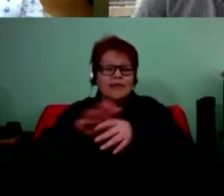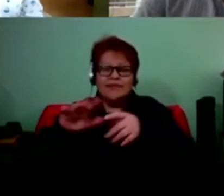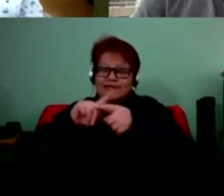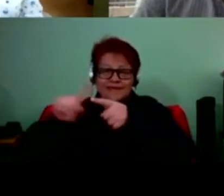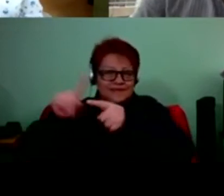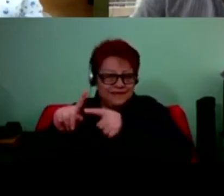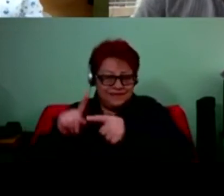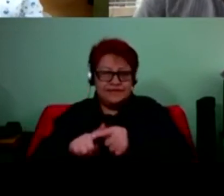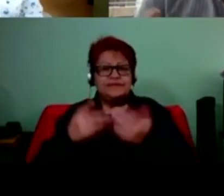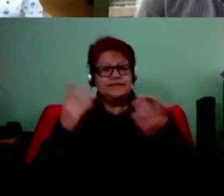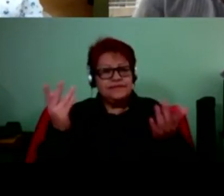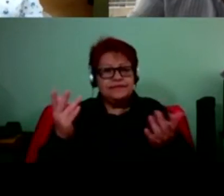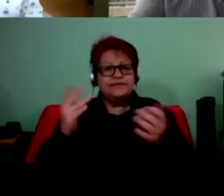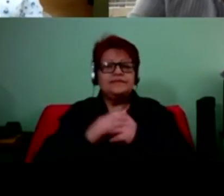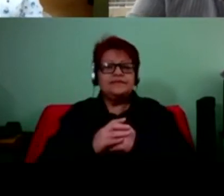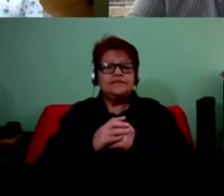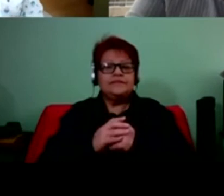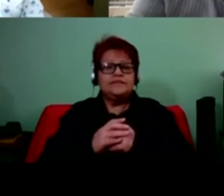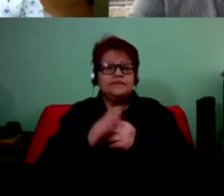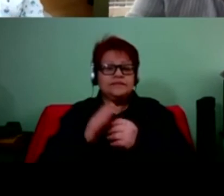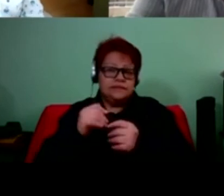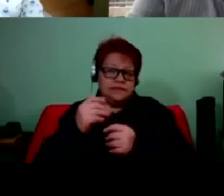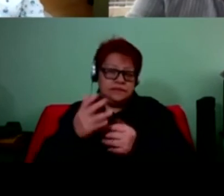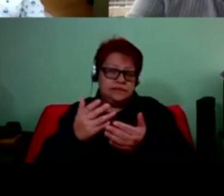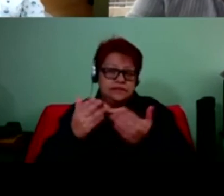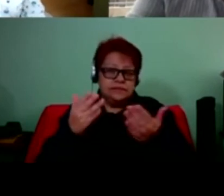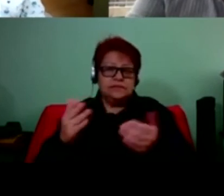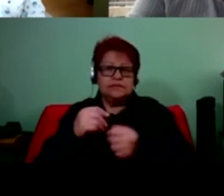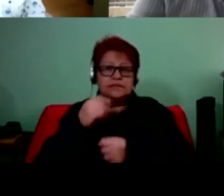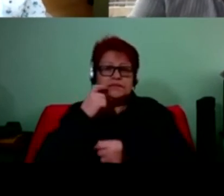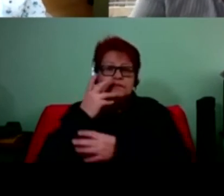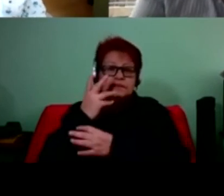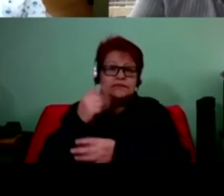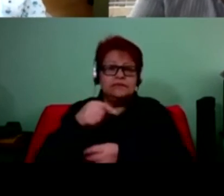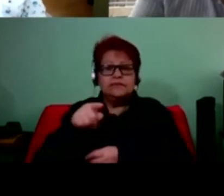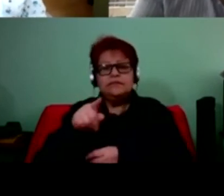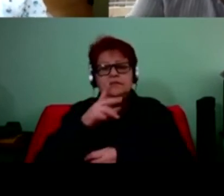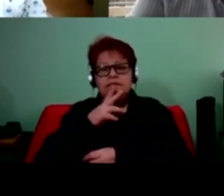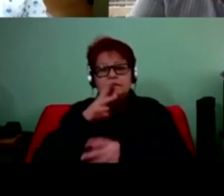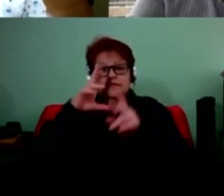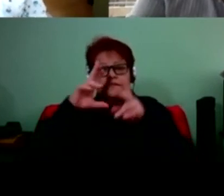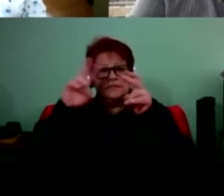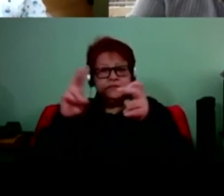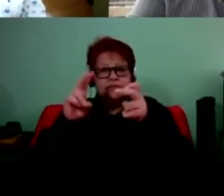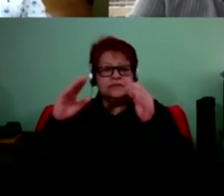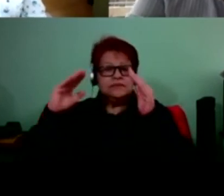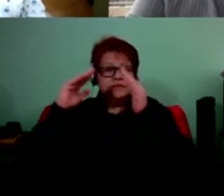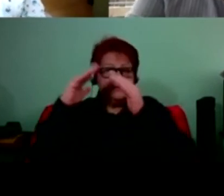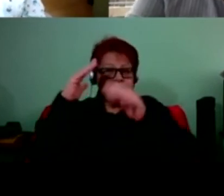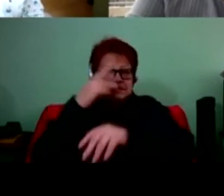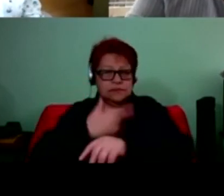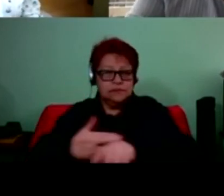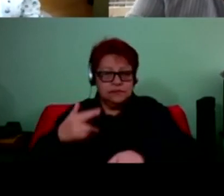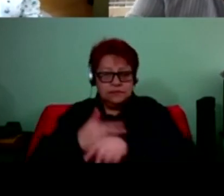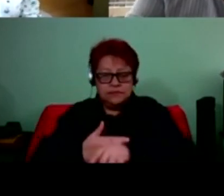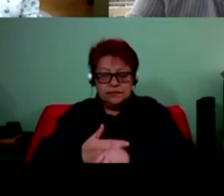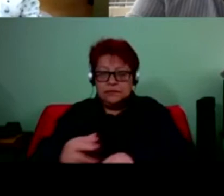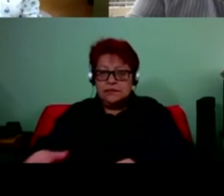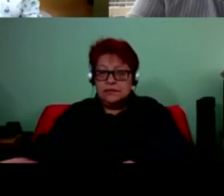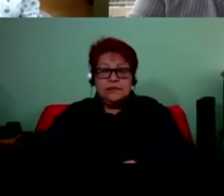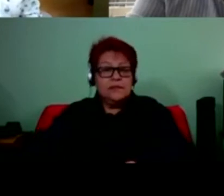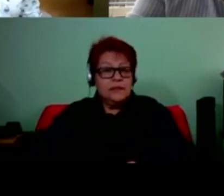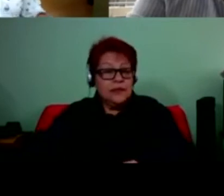Entonces, ya para ir cerrando, solamente tendría que decir que el tema de las casas de gestión tiene que